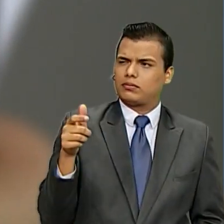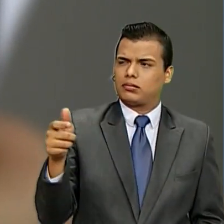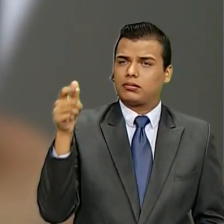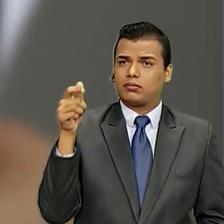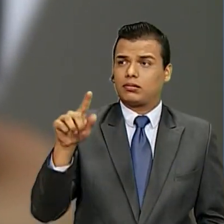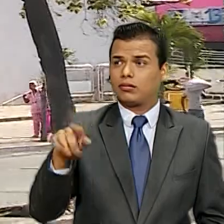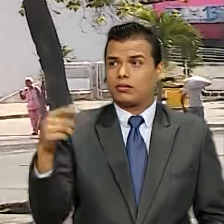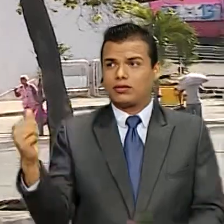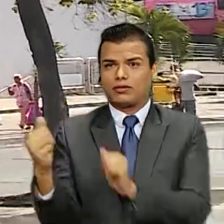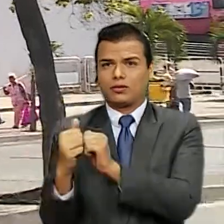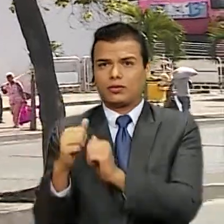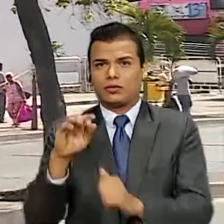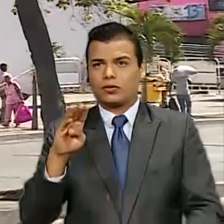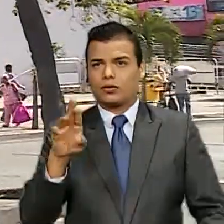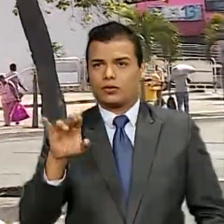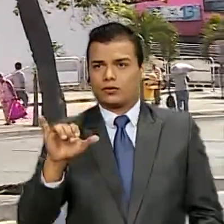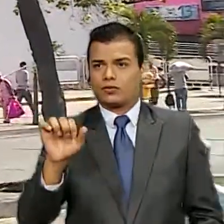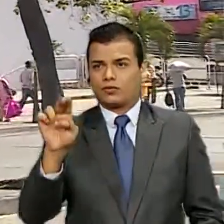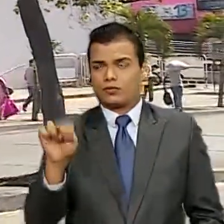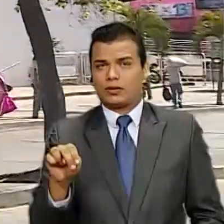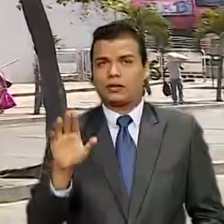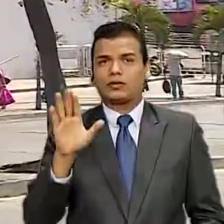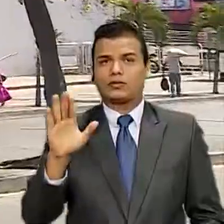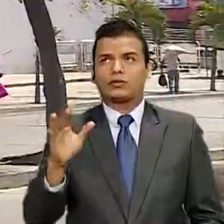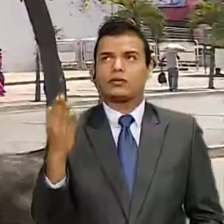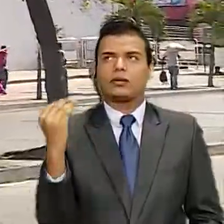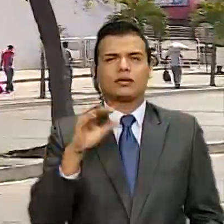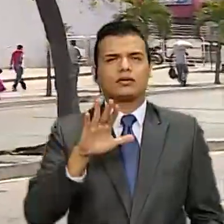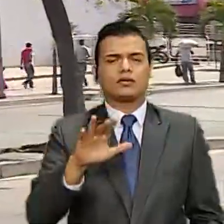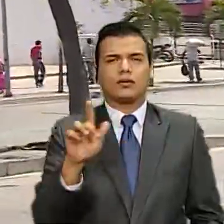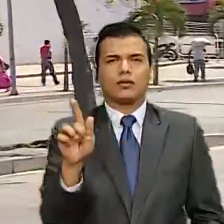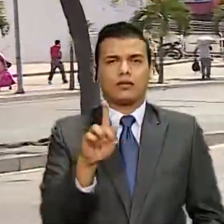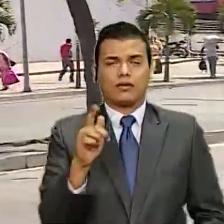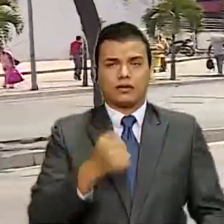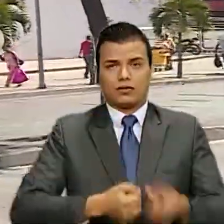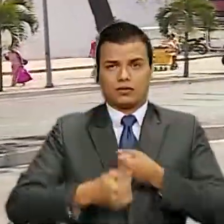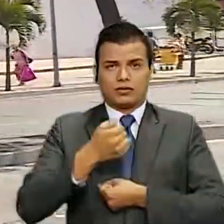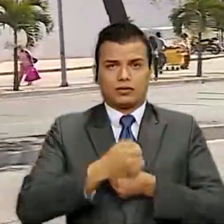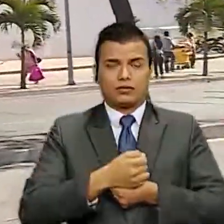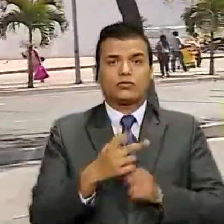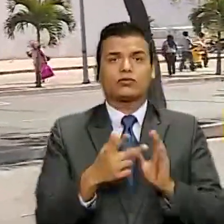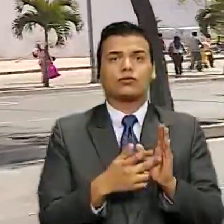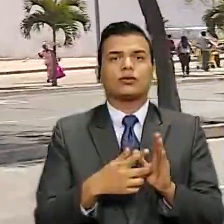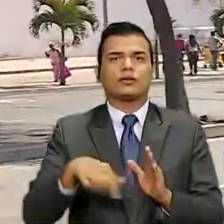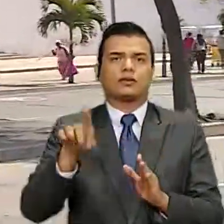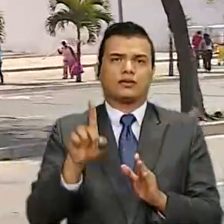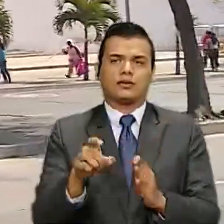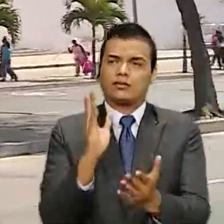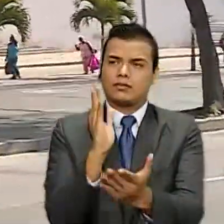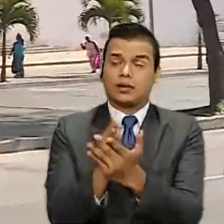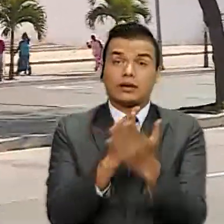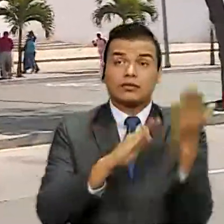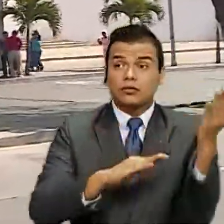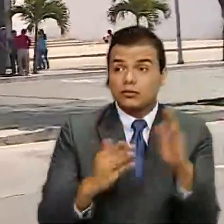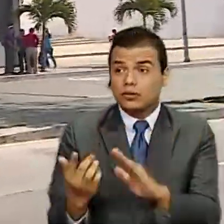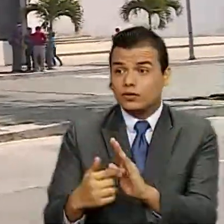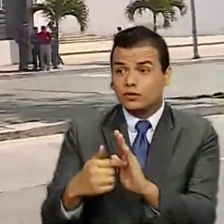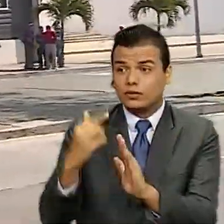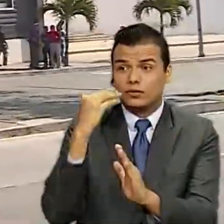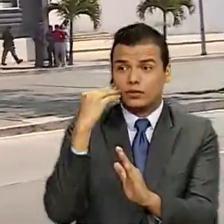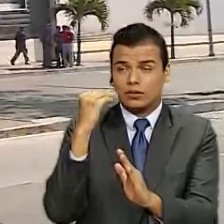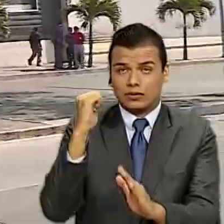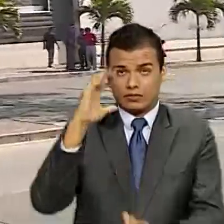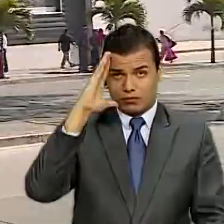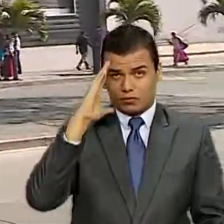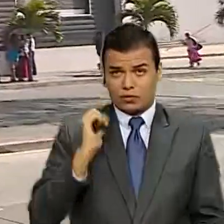acompañante Brian Jenner Velázquez Londoño el 5 de febrero de 2016, ocasionándole la muerte a la